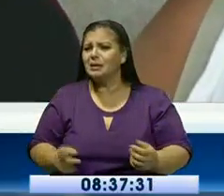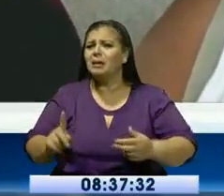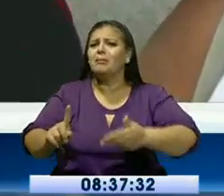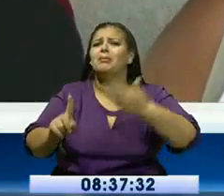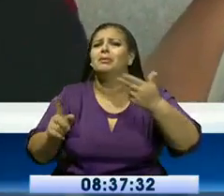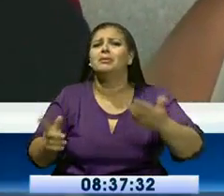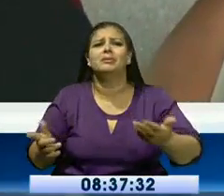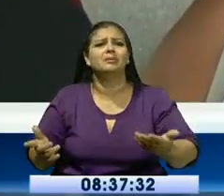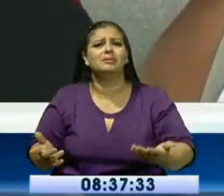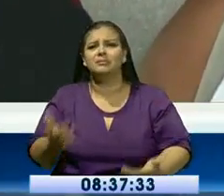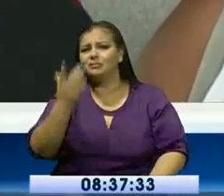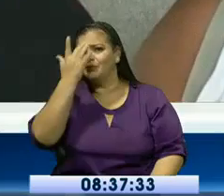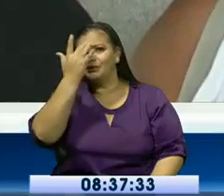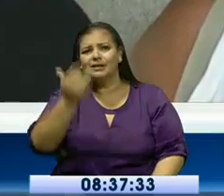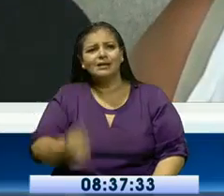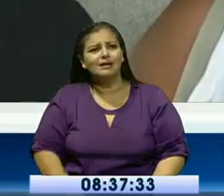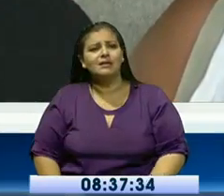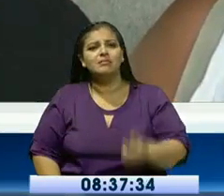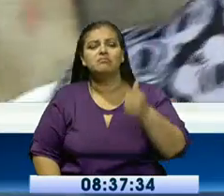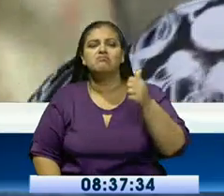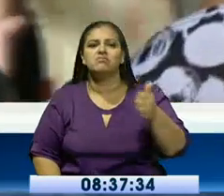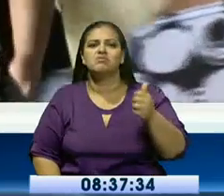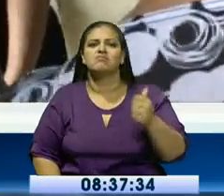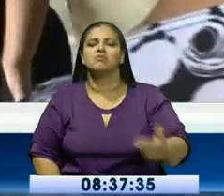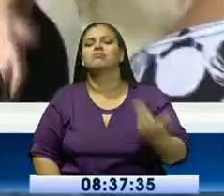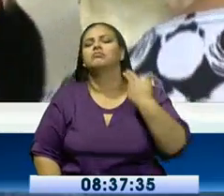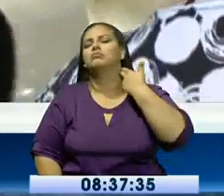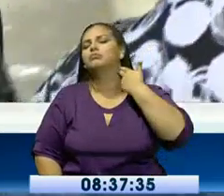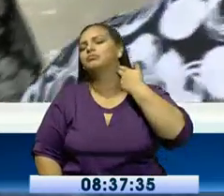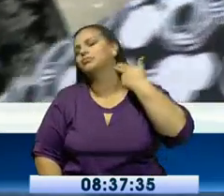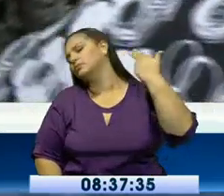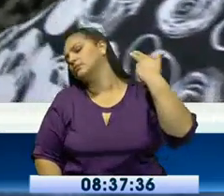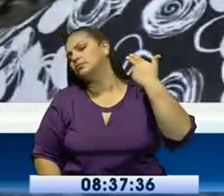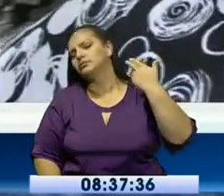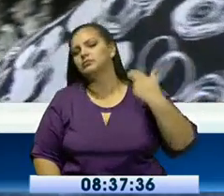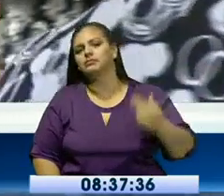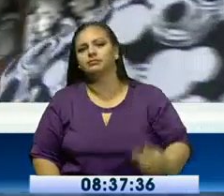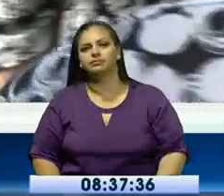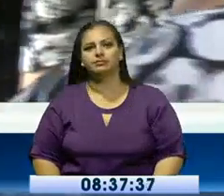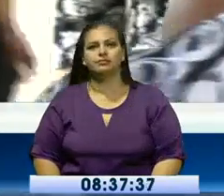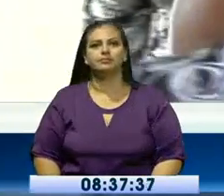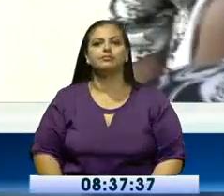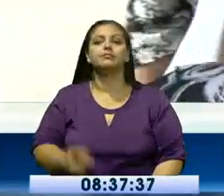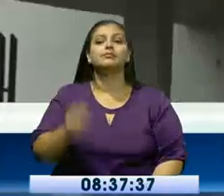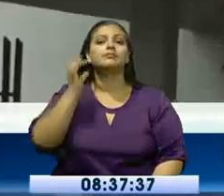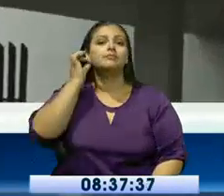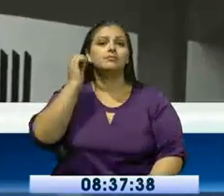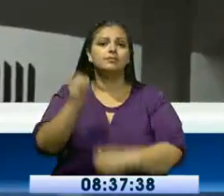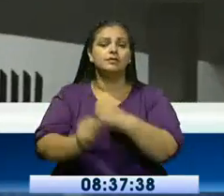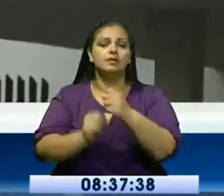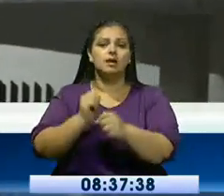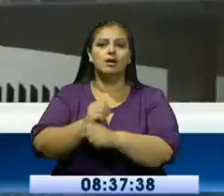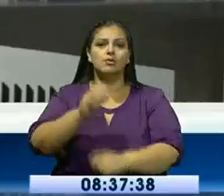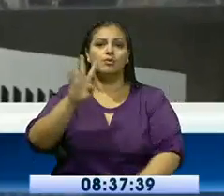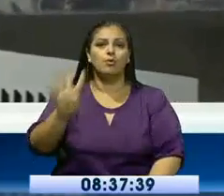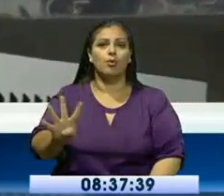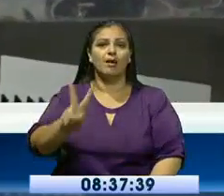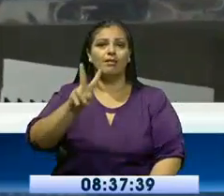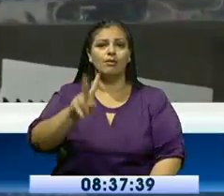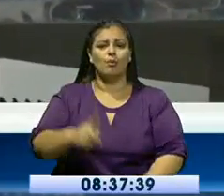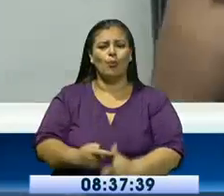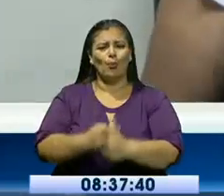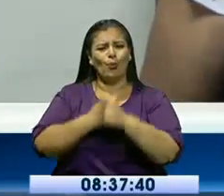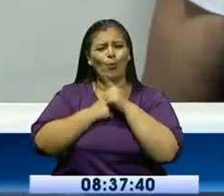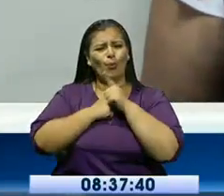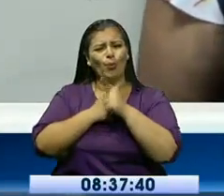que se vaya a matar nada. La mujer de 42 años recibe atención en el Hospital Nicolás Coto Infante de